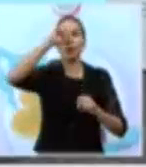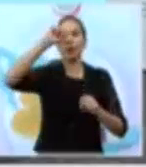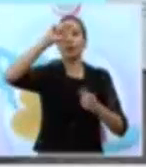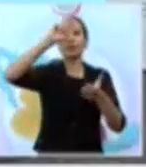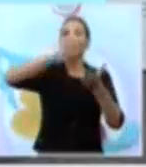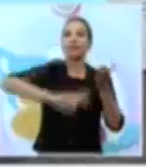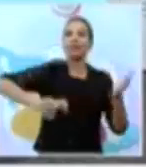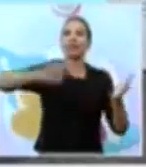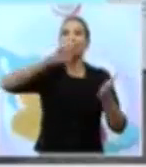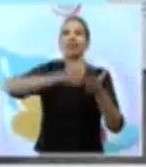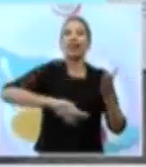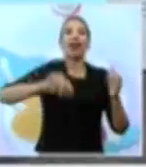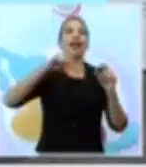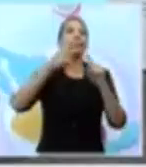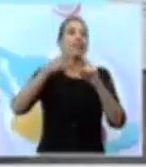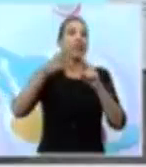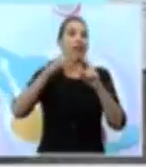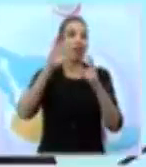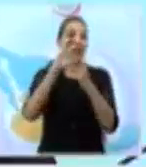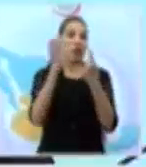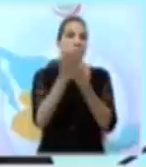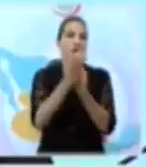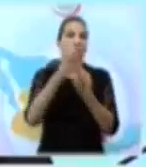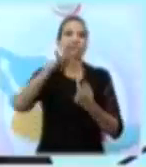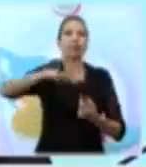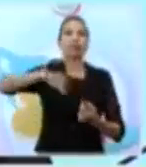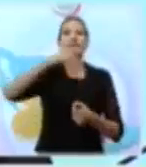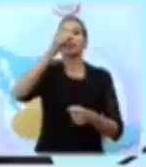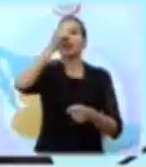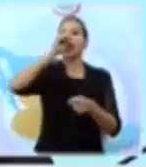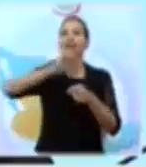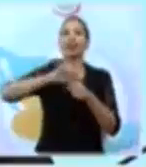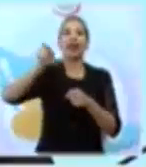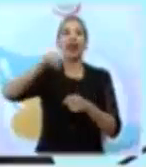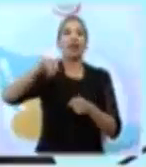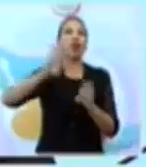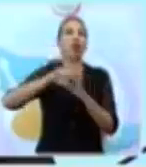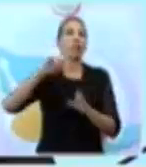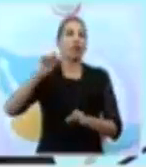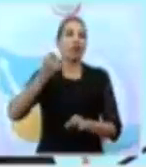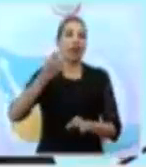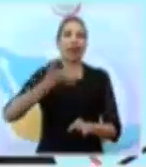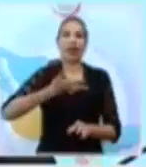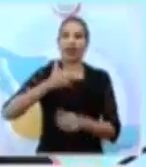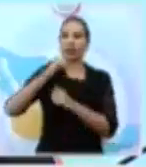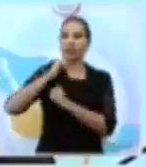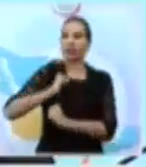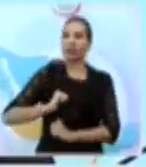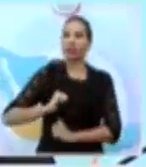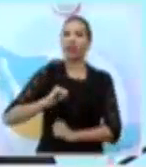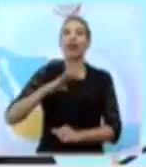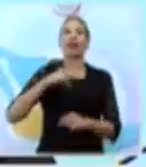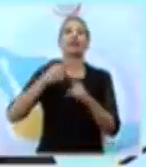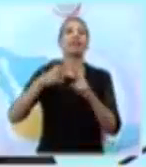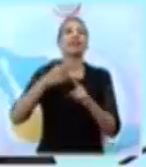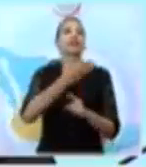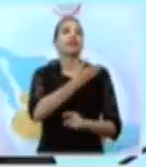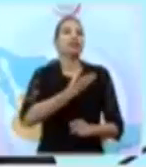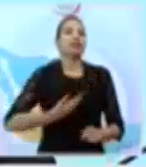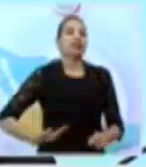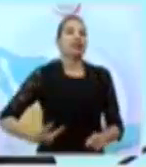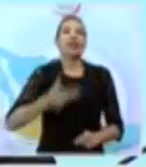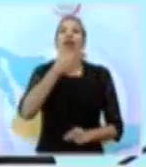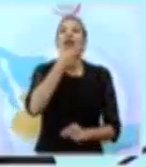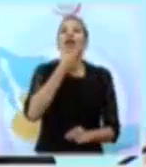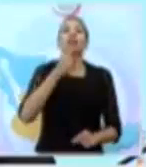una de las comisiones, de sus secretarios técnicos y desde luego de las presidentas y